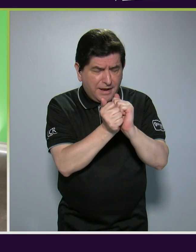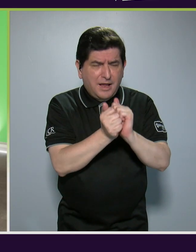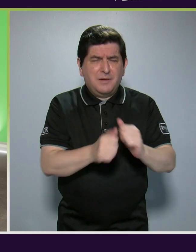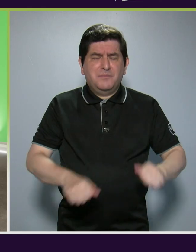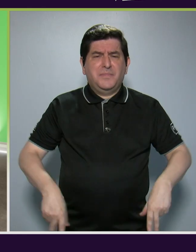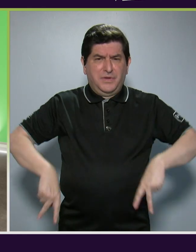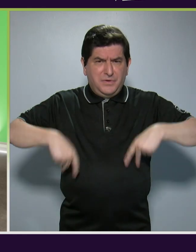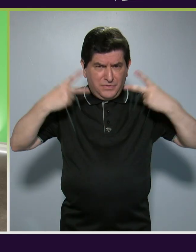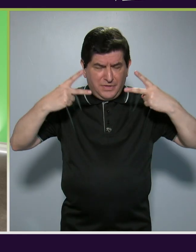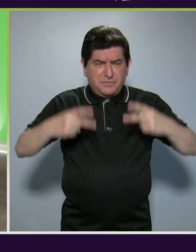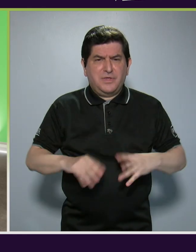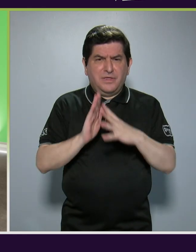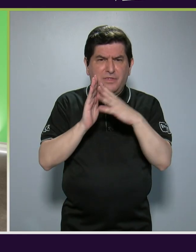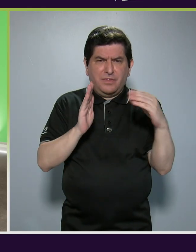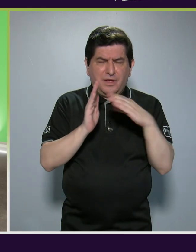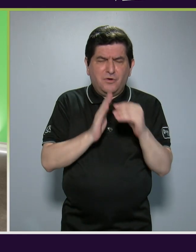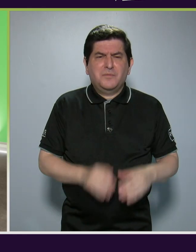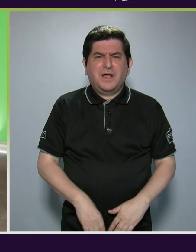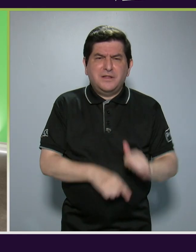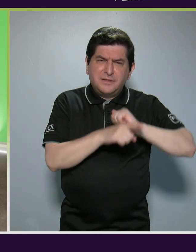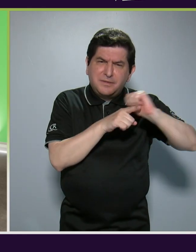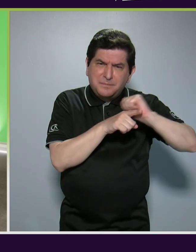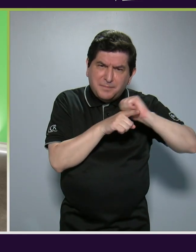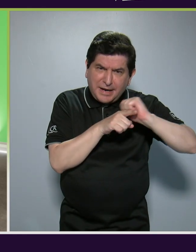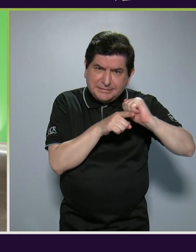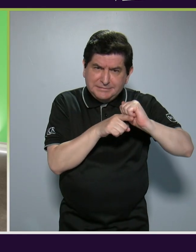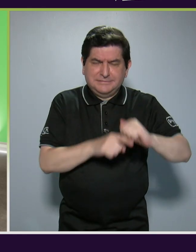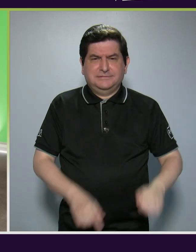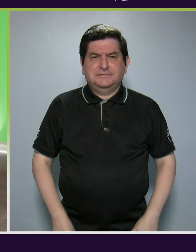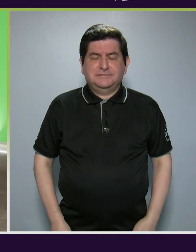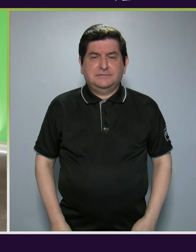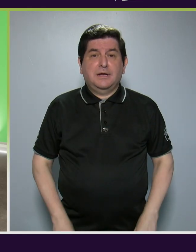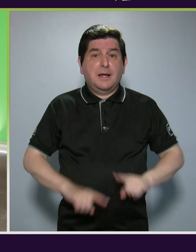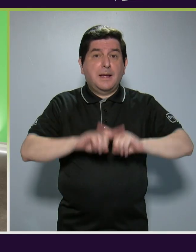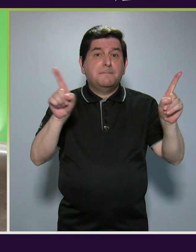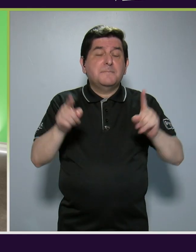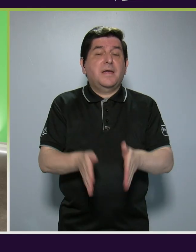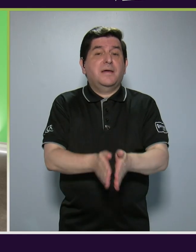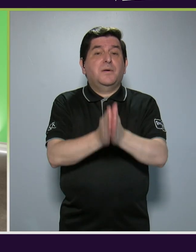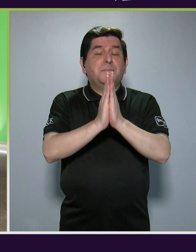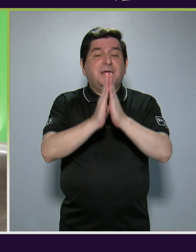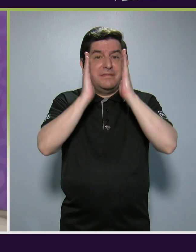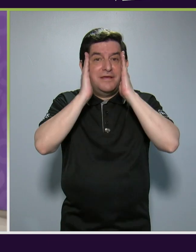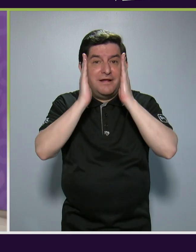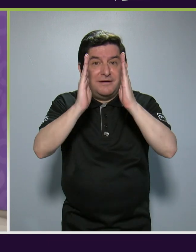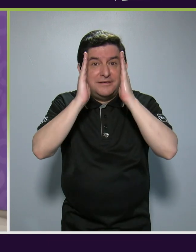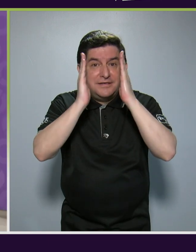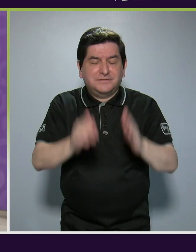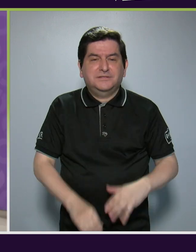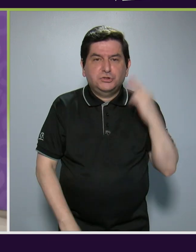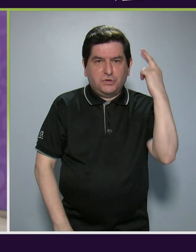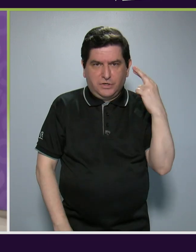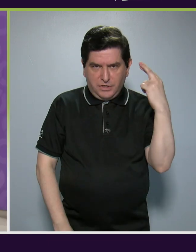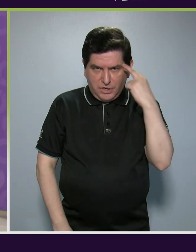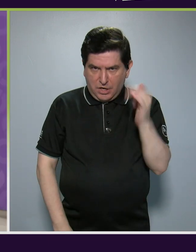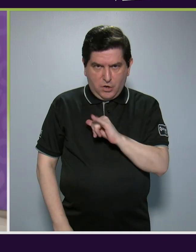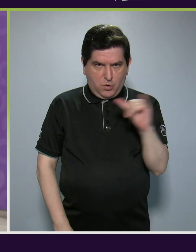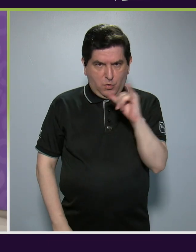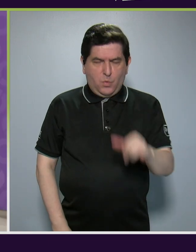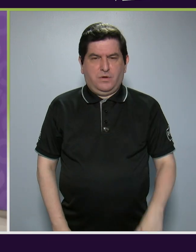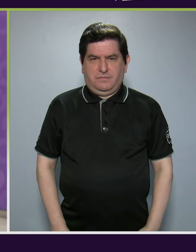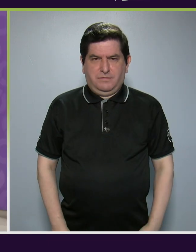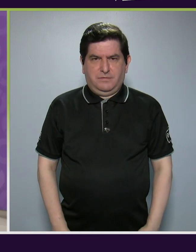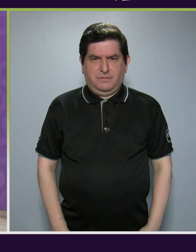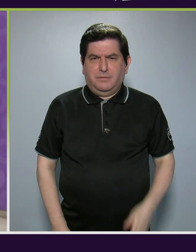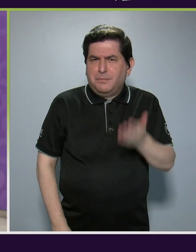de vida a copiar estas pequeñas prácticas? Así es. ¿Verdad? Entonces, pero esto es un llamado de atención y un llamado a la reflexión también para